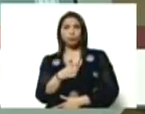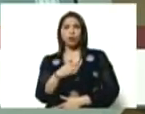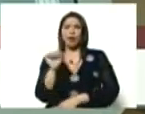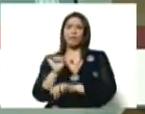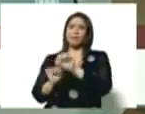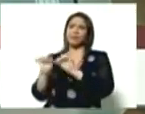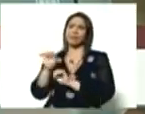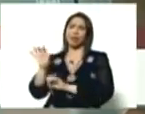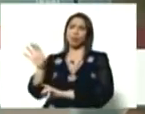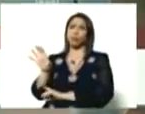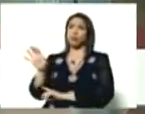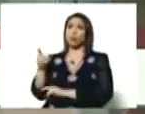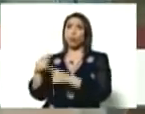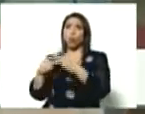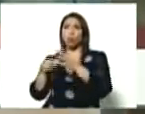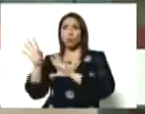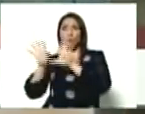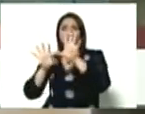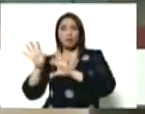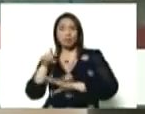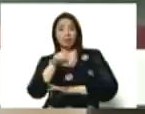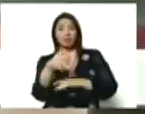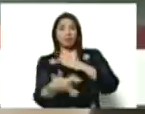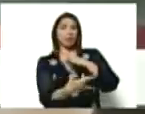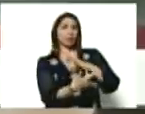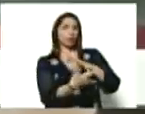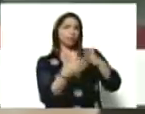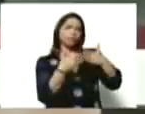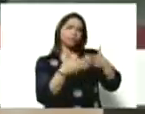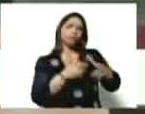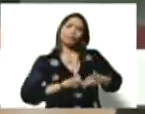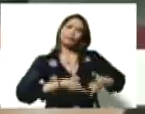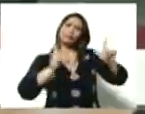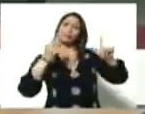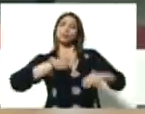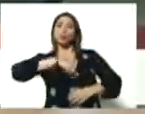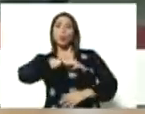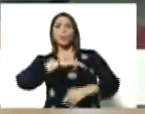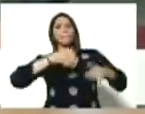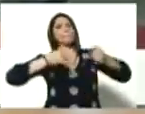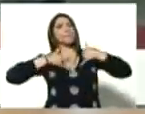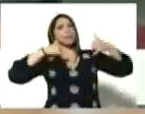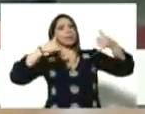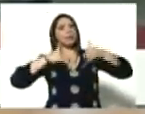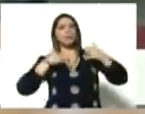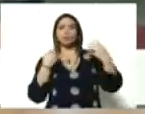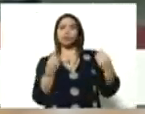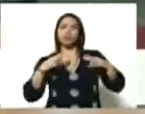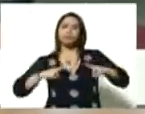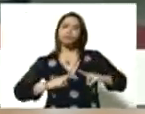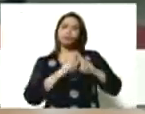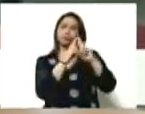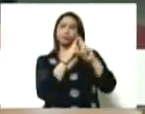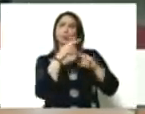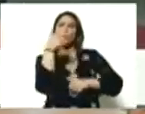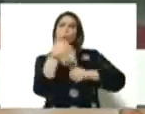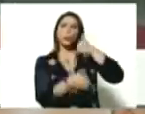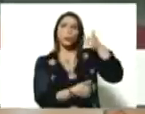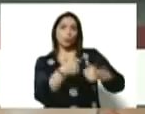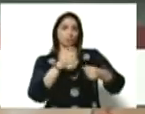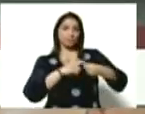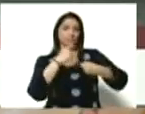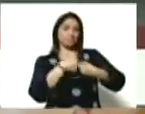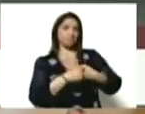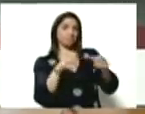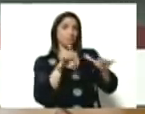dependencia de proveedores y que esta tecnología abierta nos permita a nosotros encontrar los componentes que conforman la